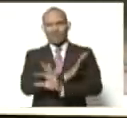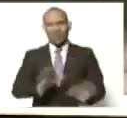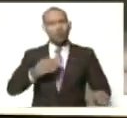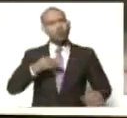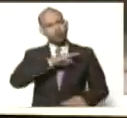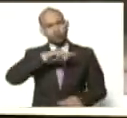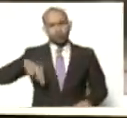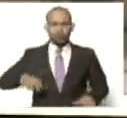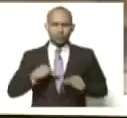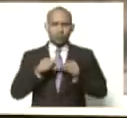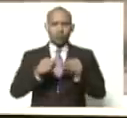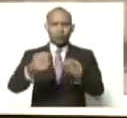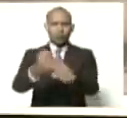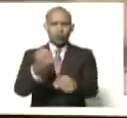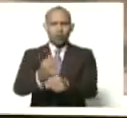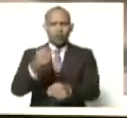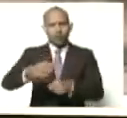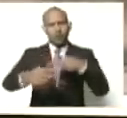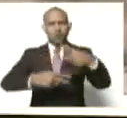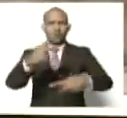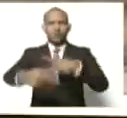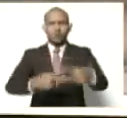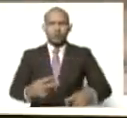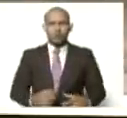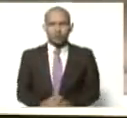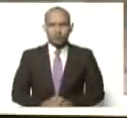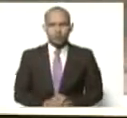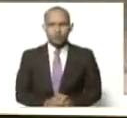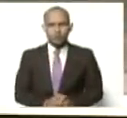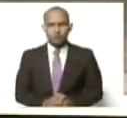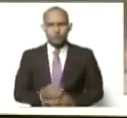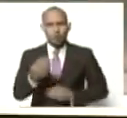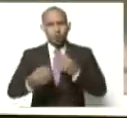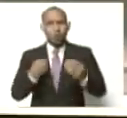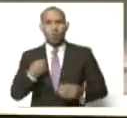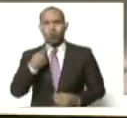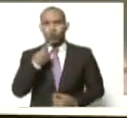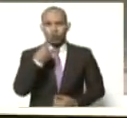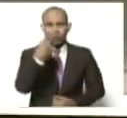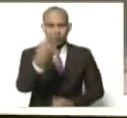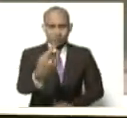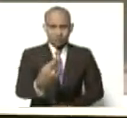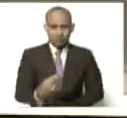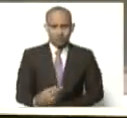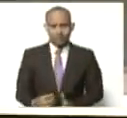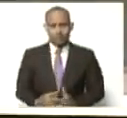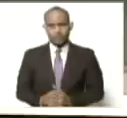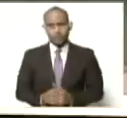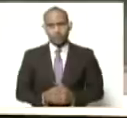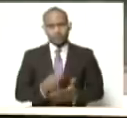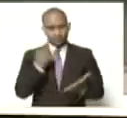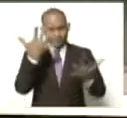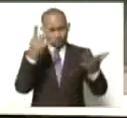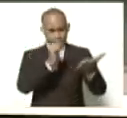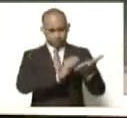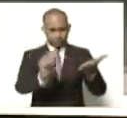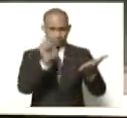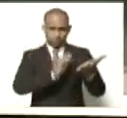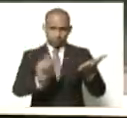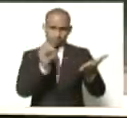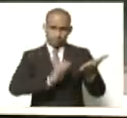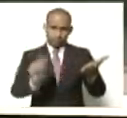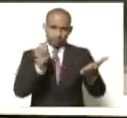detener el curso de este proceso. Como yo le decía a Edinson, tomo nota, esto